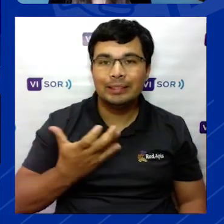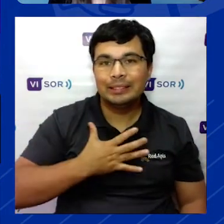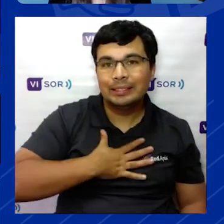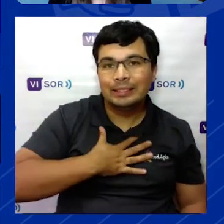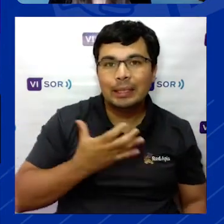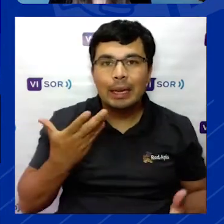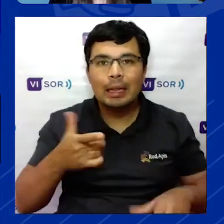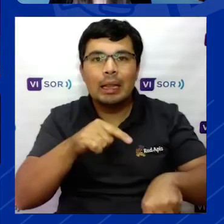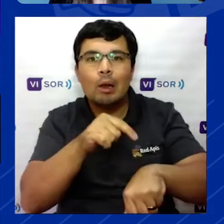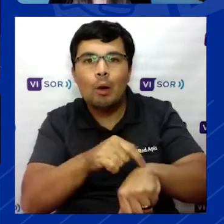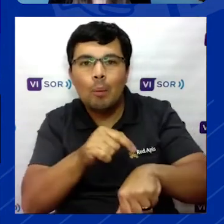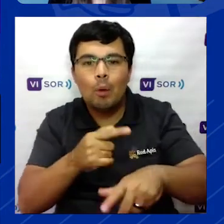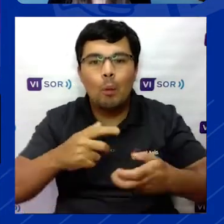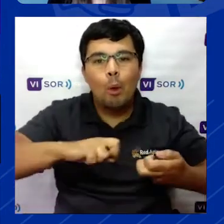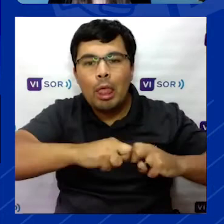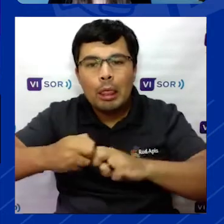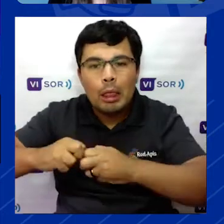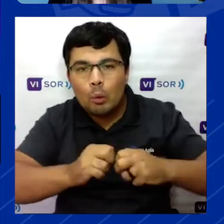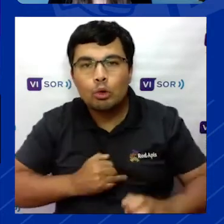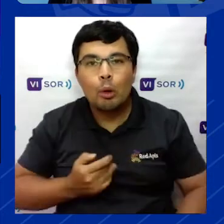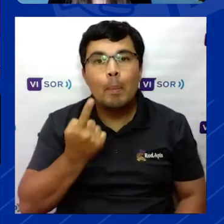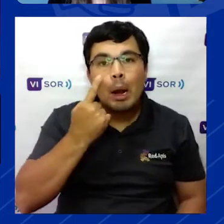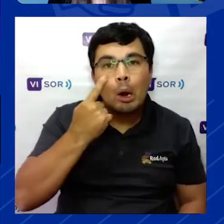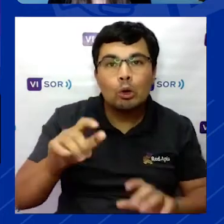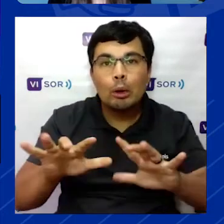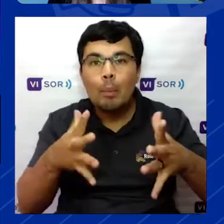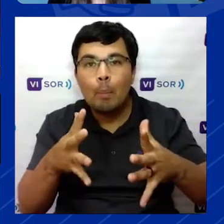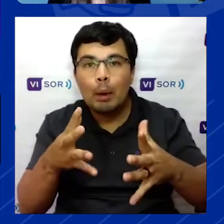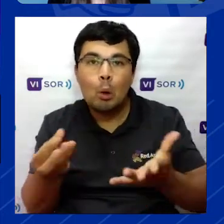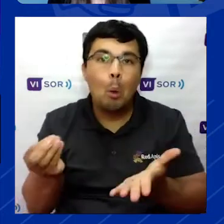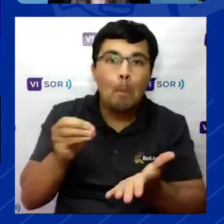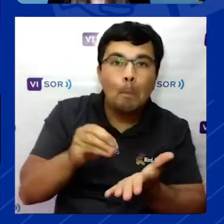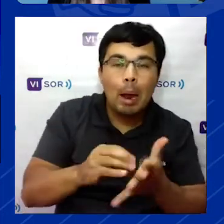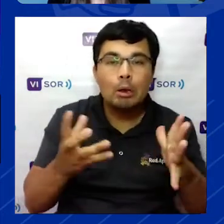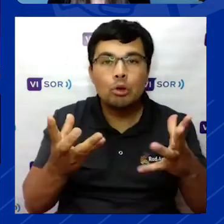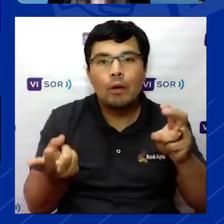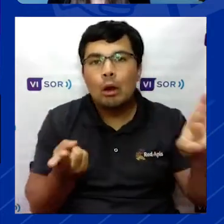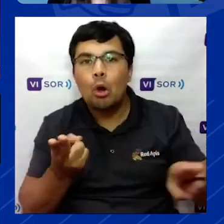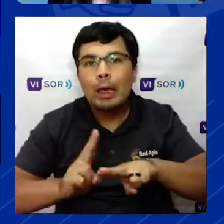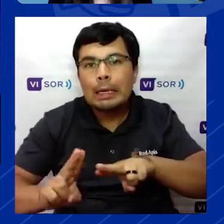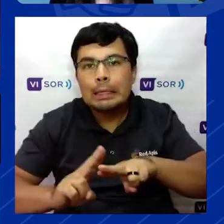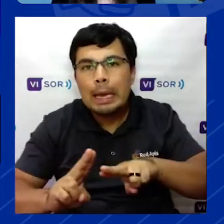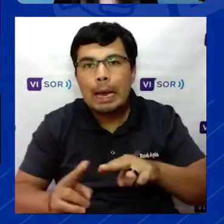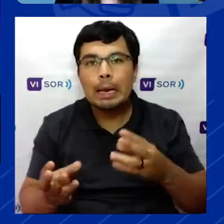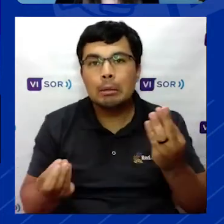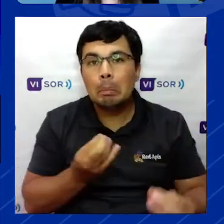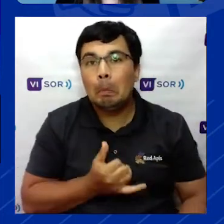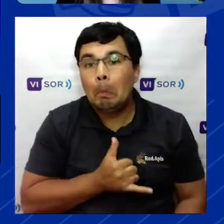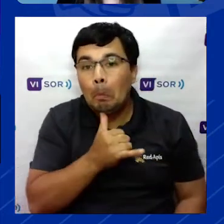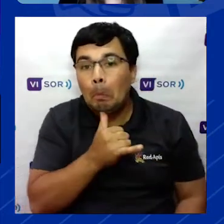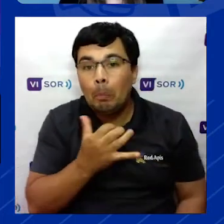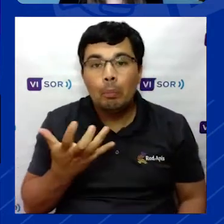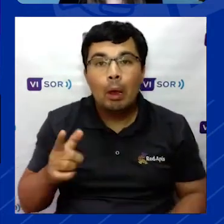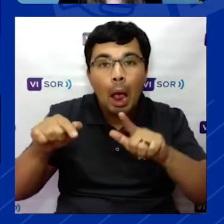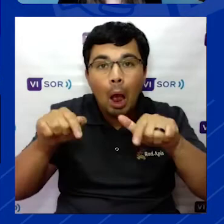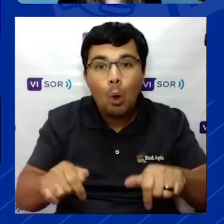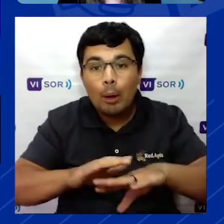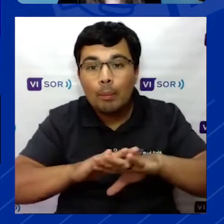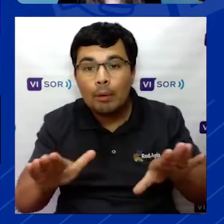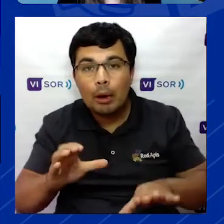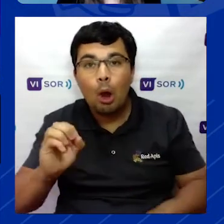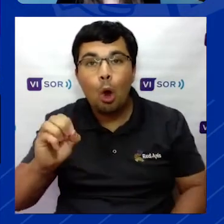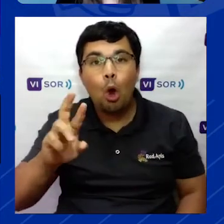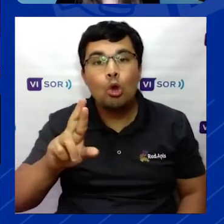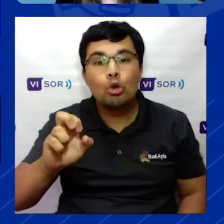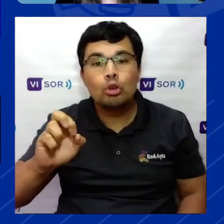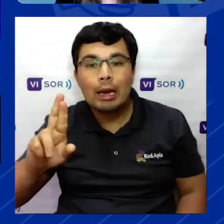este momento como de discusión para conocer un poco más sobre lo que se hace. Y no sé si para finalizar, Oscar,